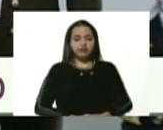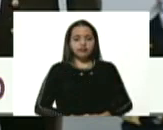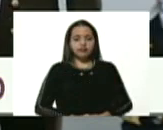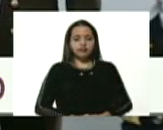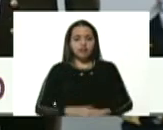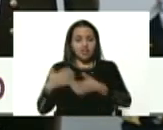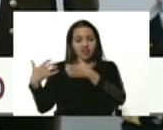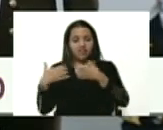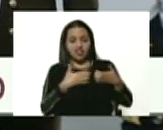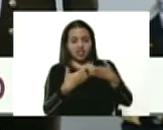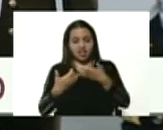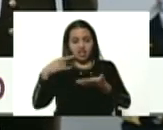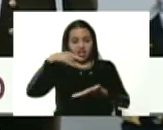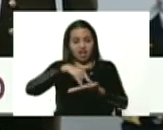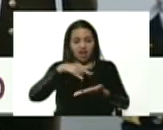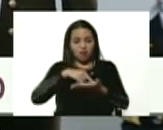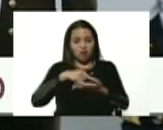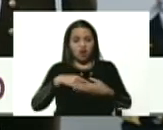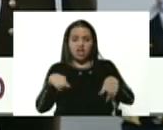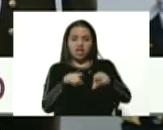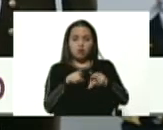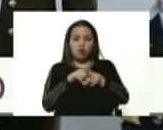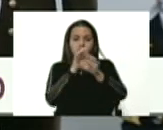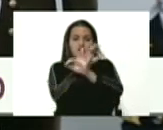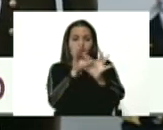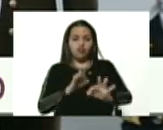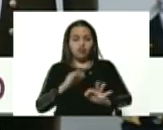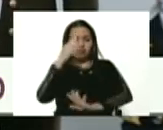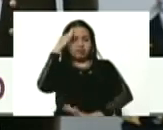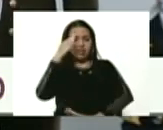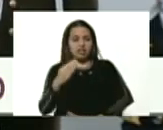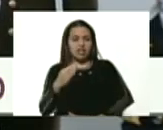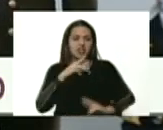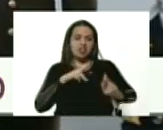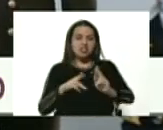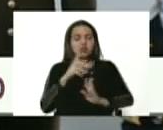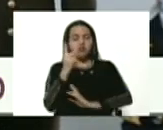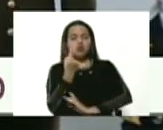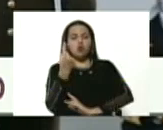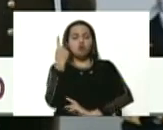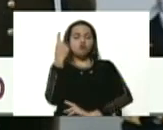la batalla de Carabobo como un hecho militar circunscrito a un día,